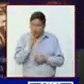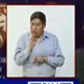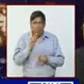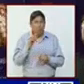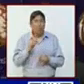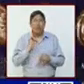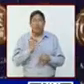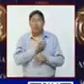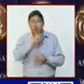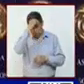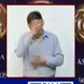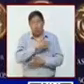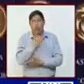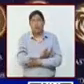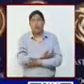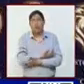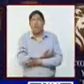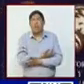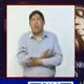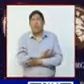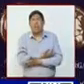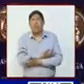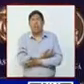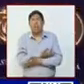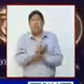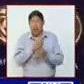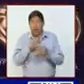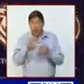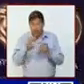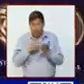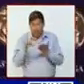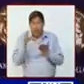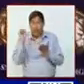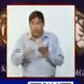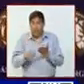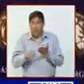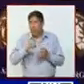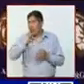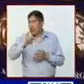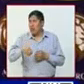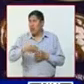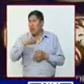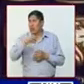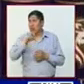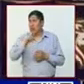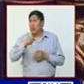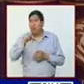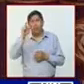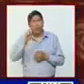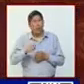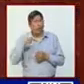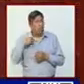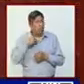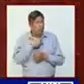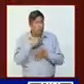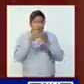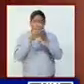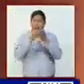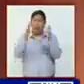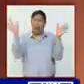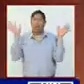estricta para nuestros hijos. En cierta forma sí. John, o sea, tenemos que ser un tanto